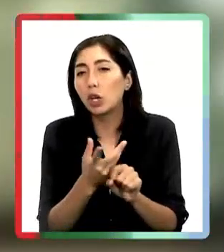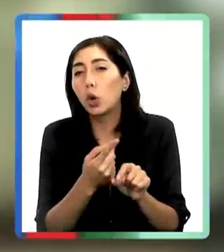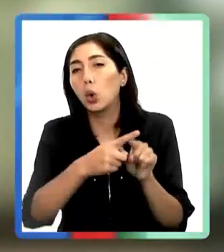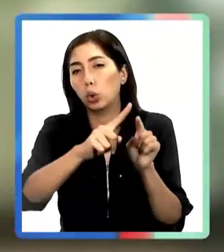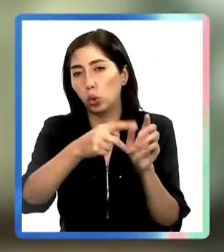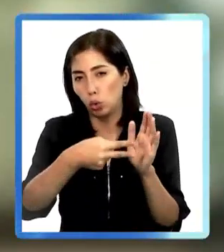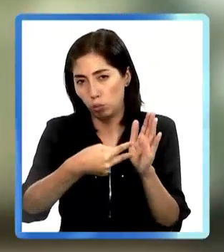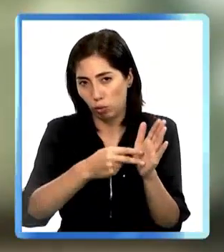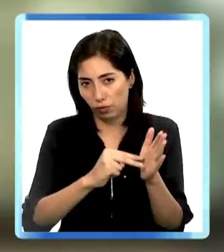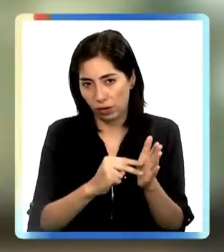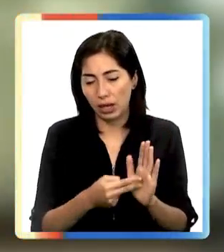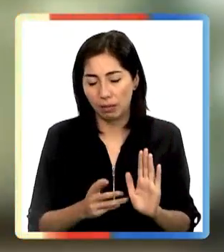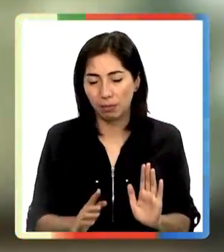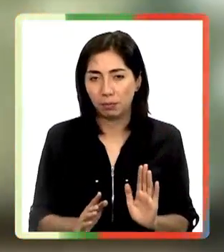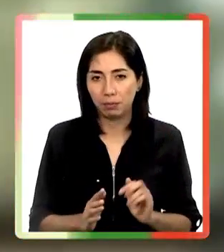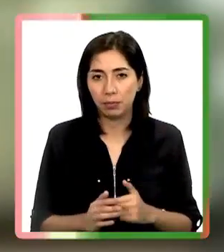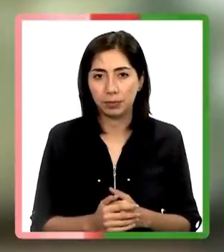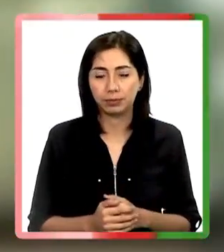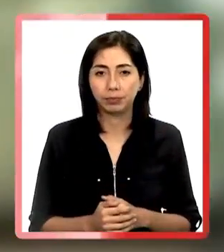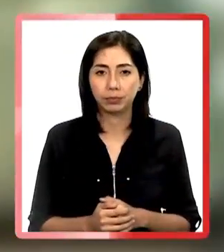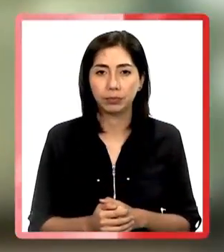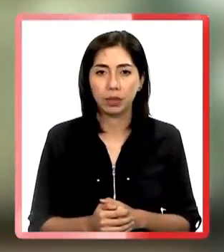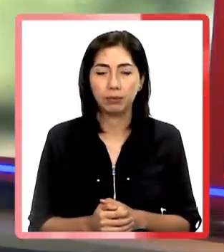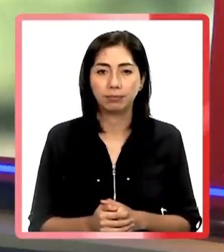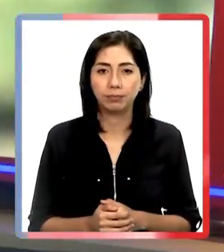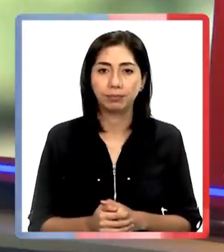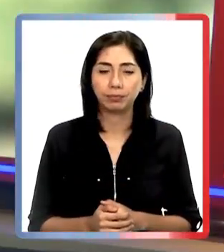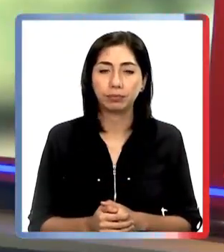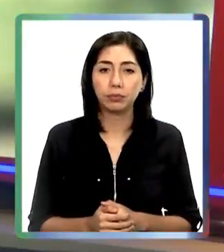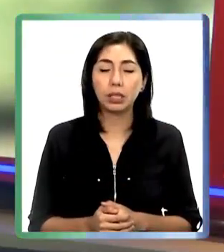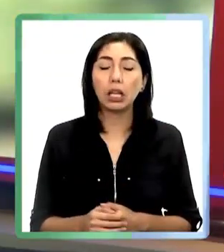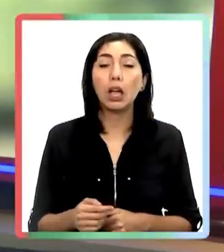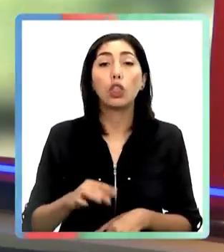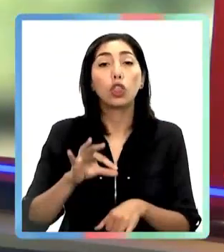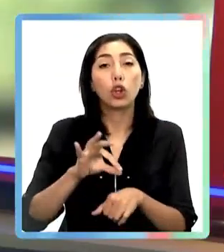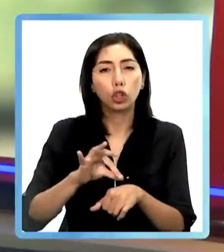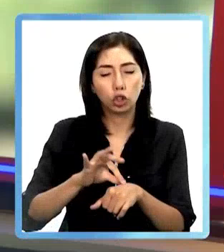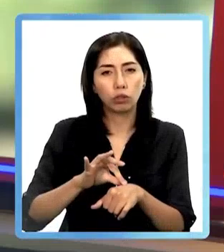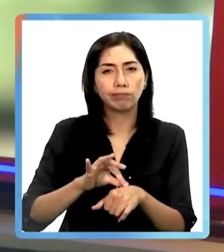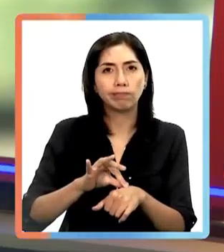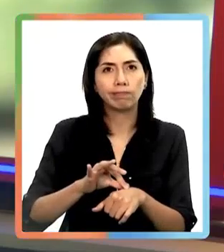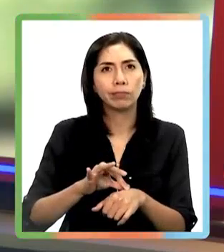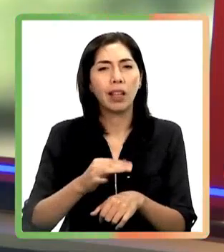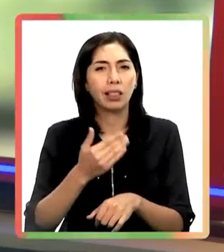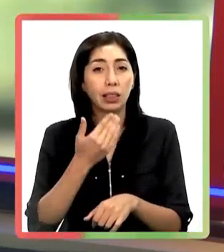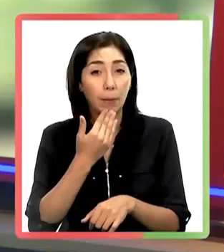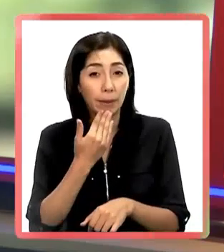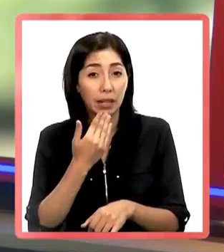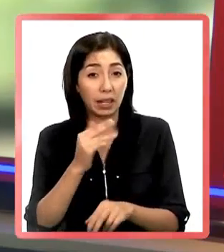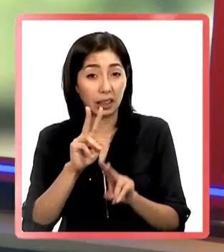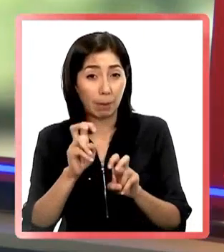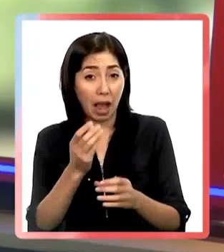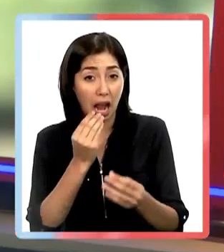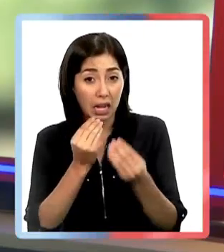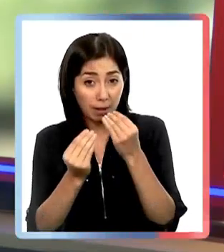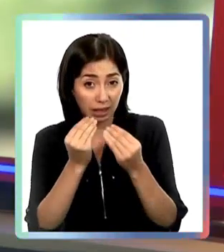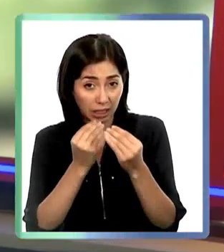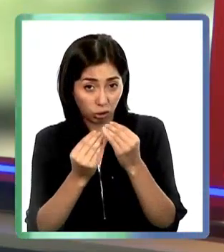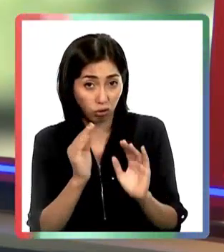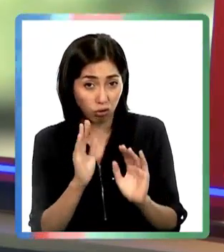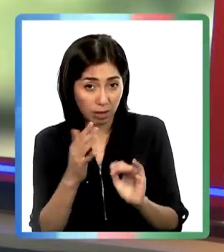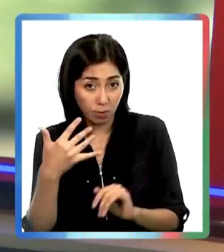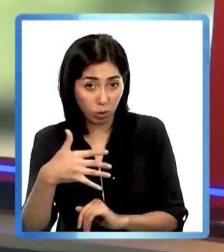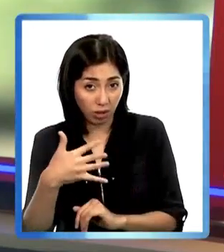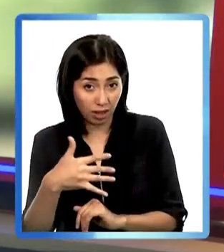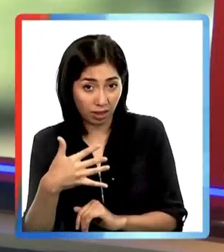otro cuadro a la base que sea necesario intervenir. Doctor, yo sé que no es su área, pero depende igual la alimentación. La gente tiene